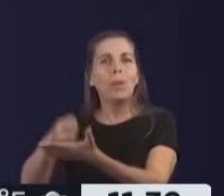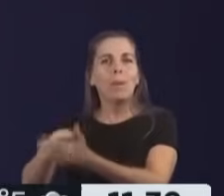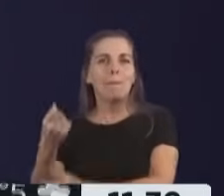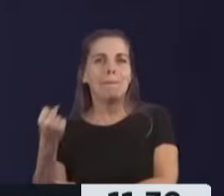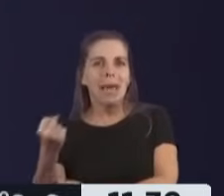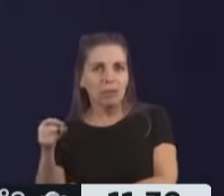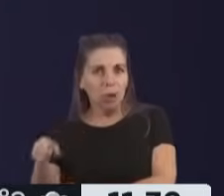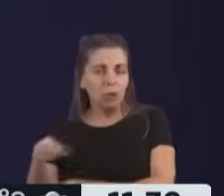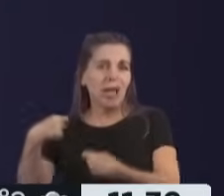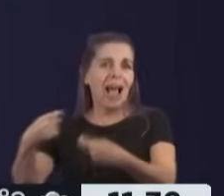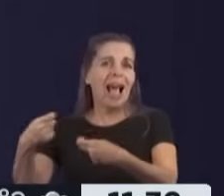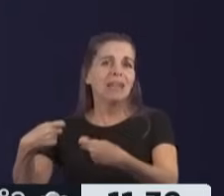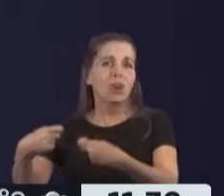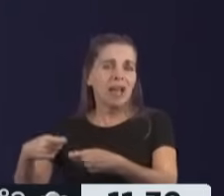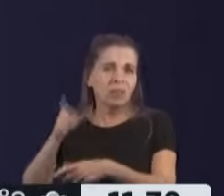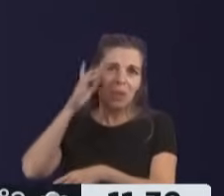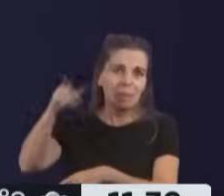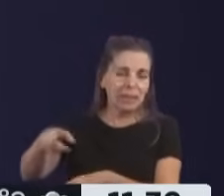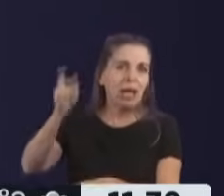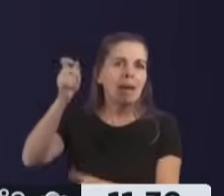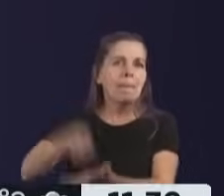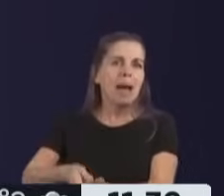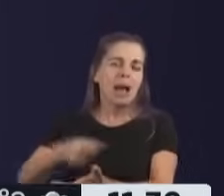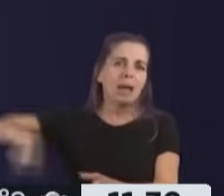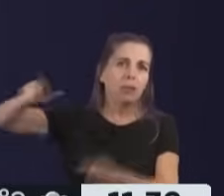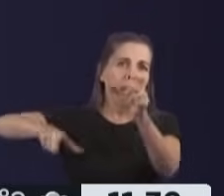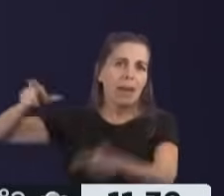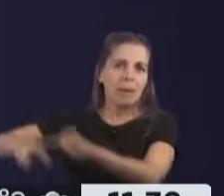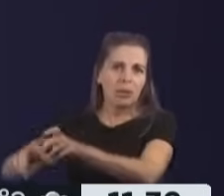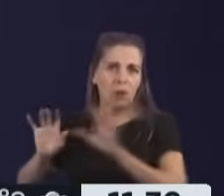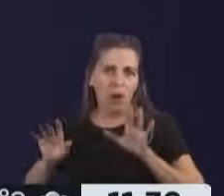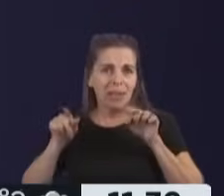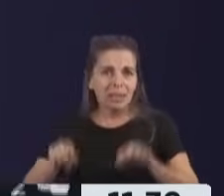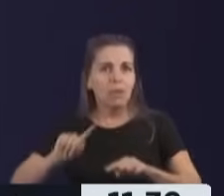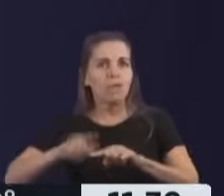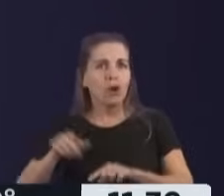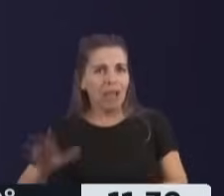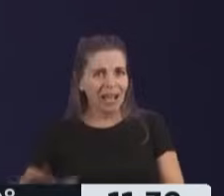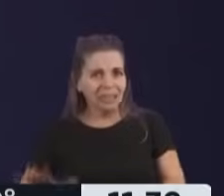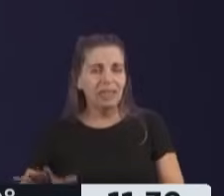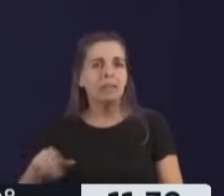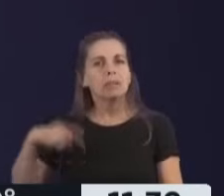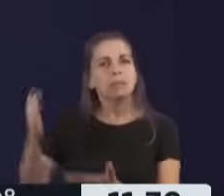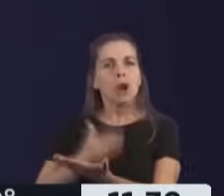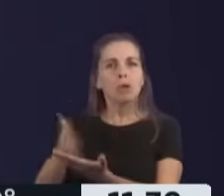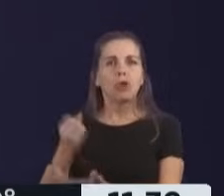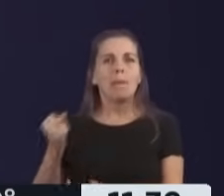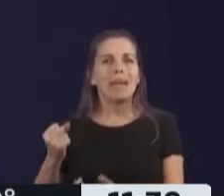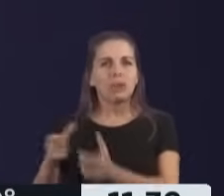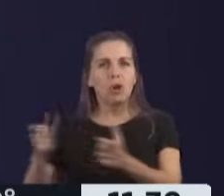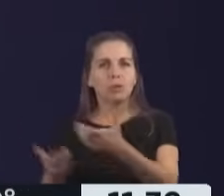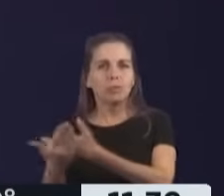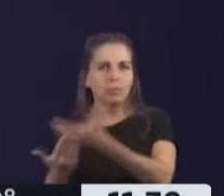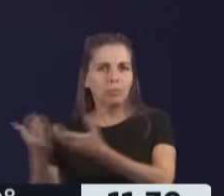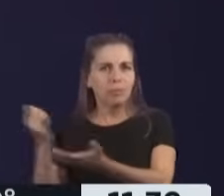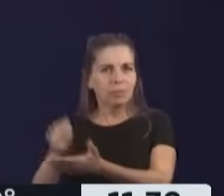Y como, por supuesto, la política monetaria, o sea, parte de esa política monetaria es la máquina de hacer billetes, cuando te